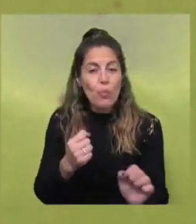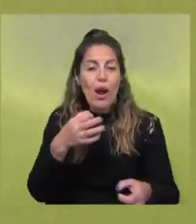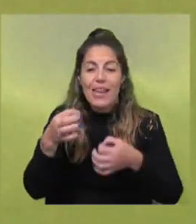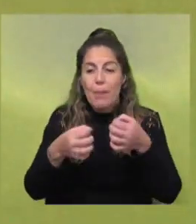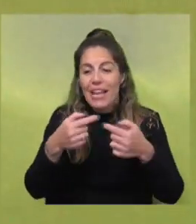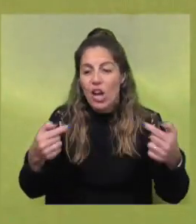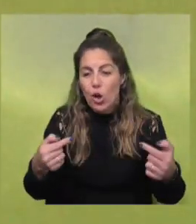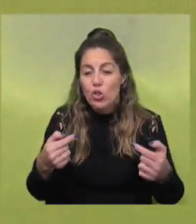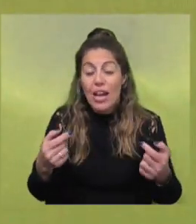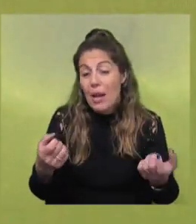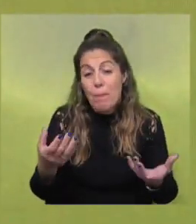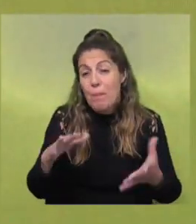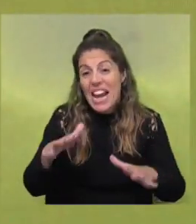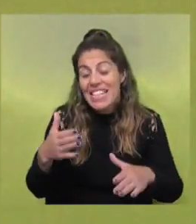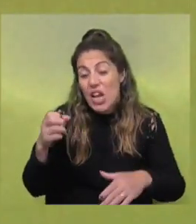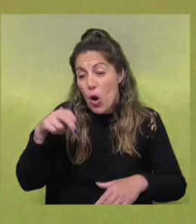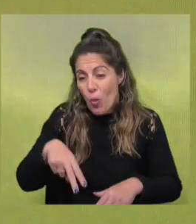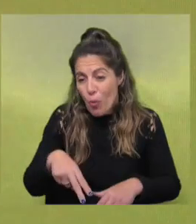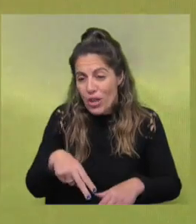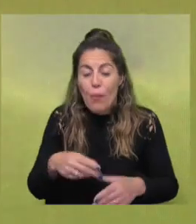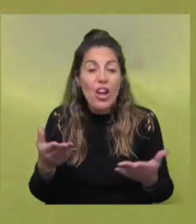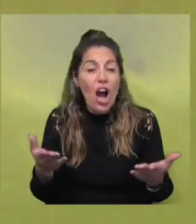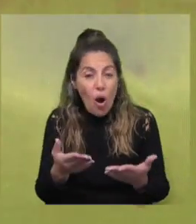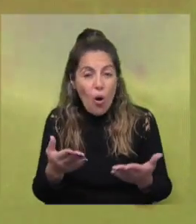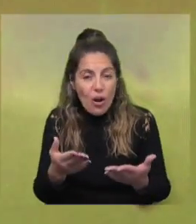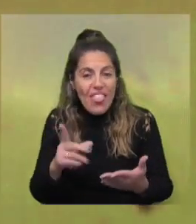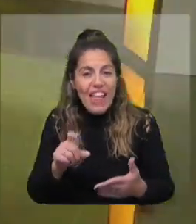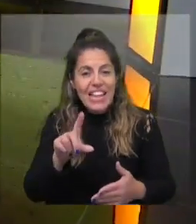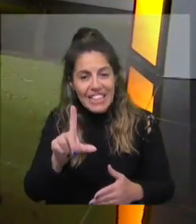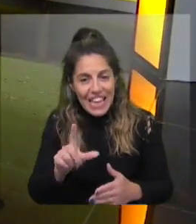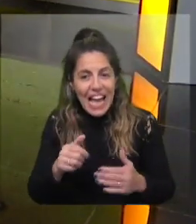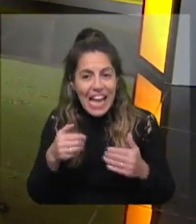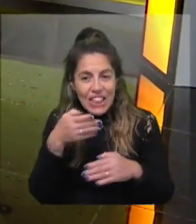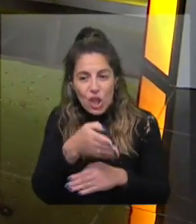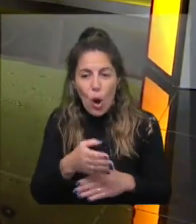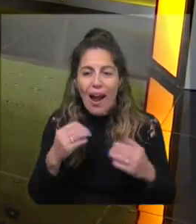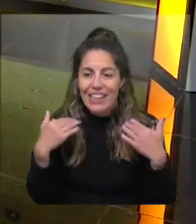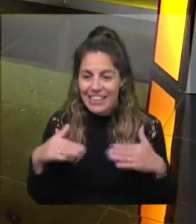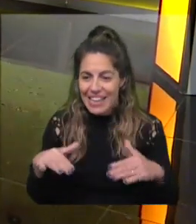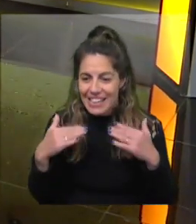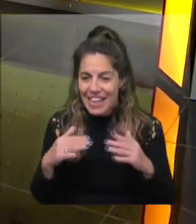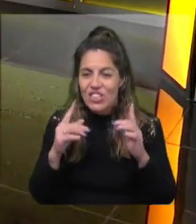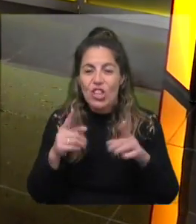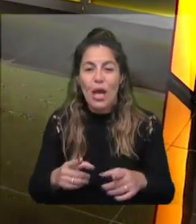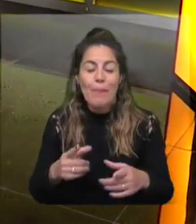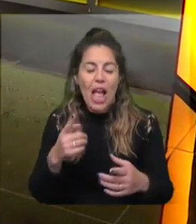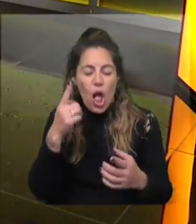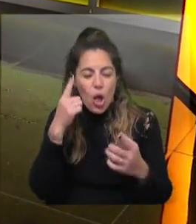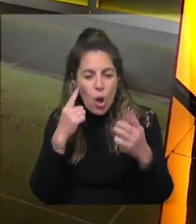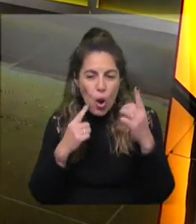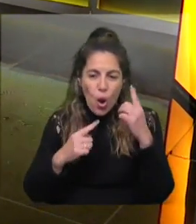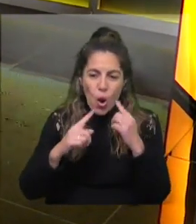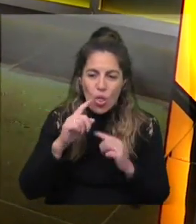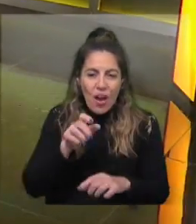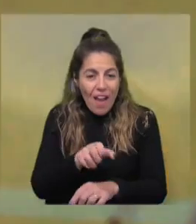nos parecen muy comunes. Bueno, pues Daniela se metió ¿en dónde? En el gimnasio, donde también, además de sudor y esfuerzo,